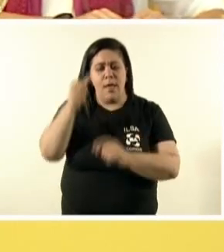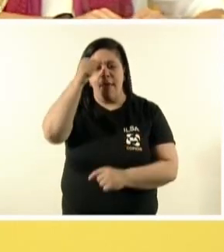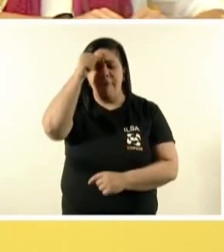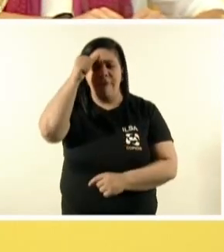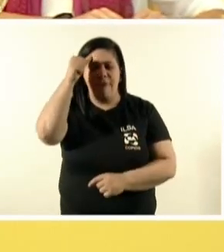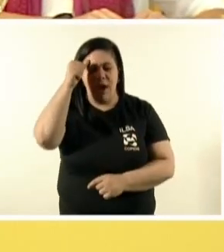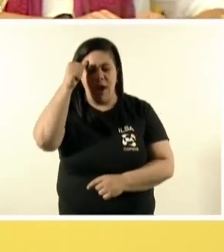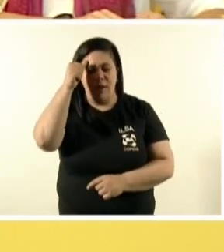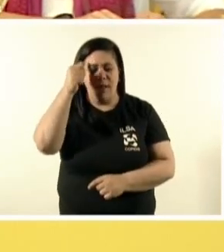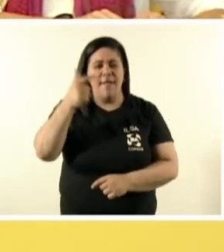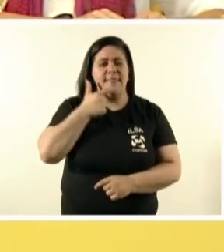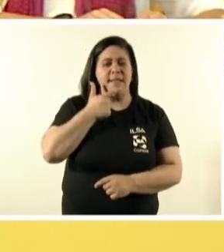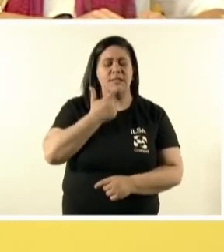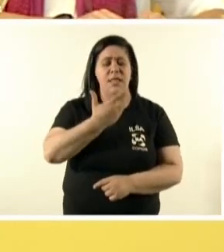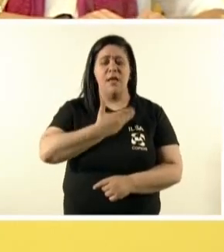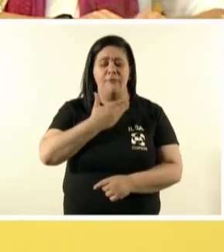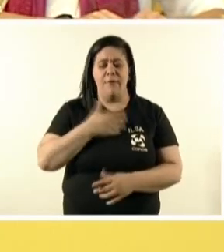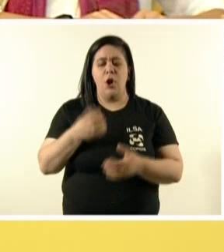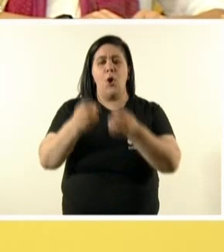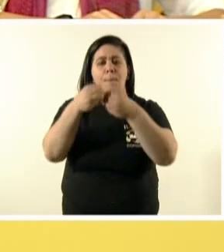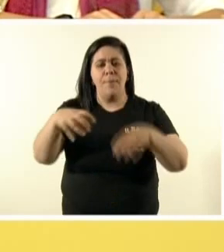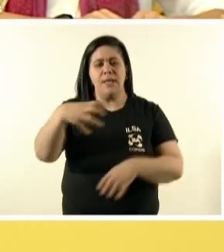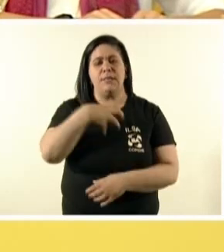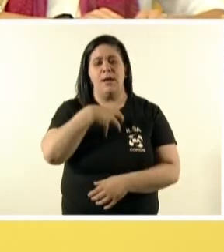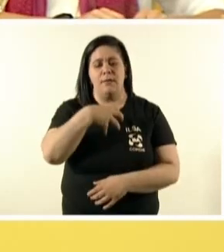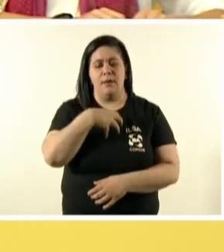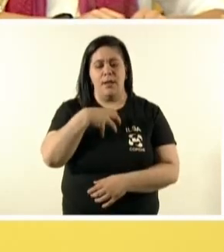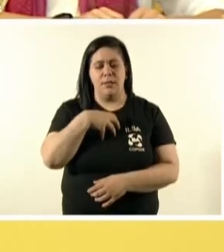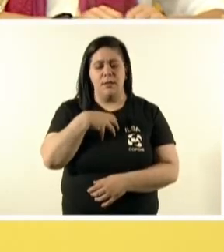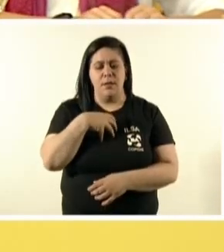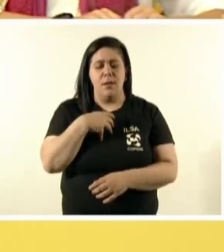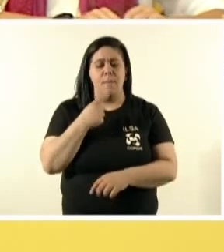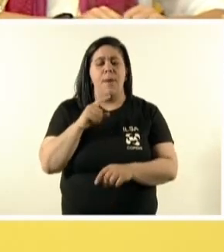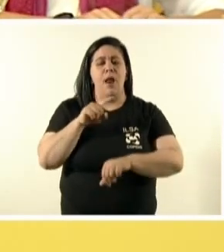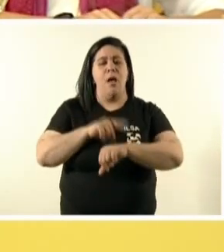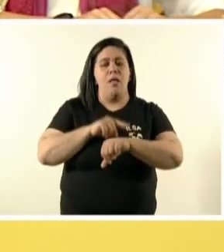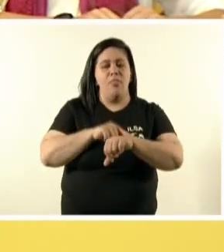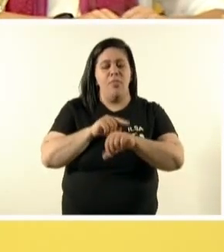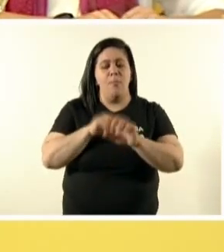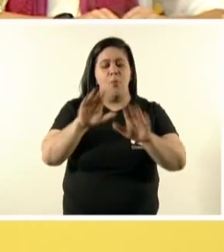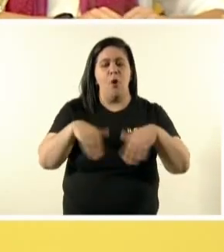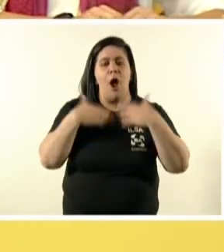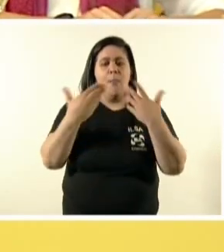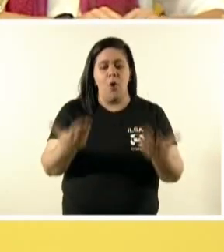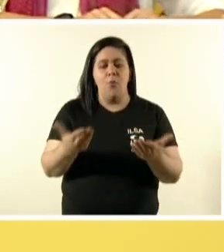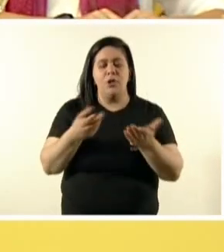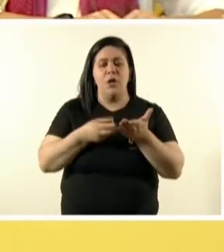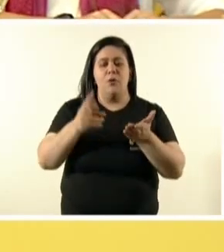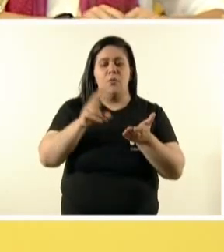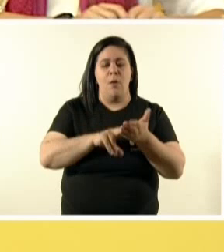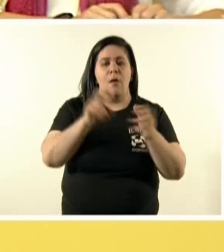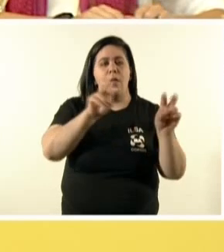el 17 de febrero, para poder recuperar por lo menos algunos de los contenidos que no se pudieron profundizar este